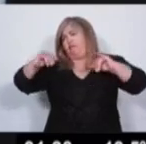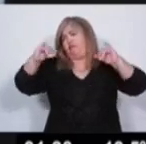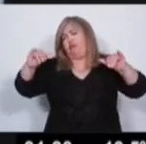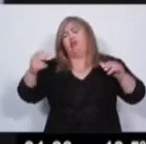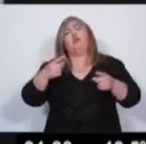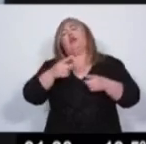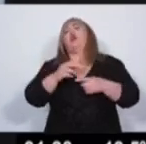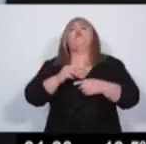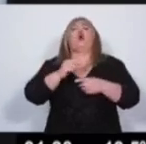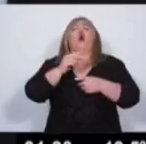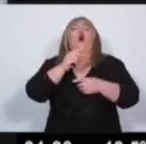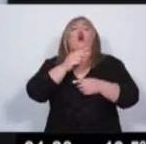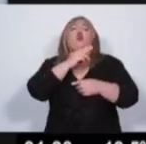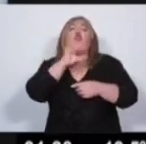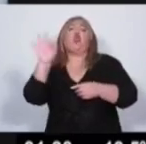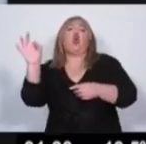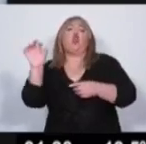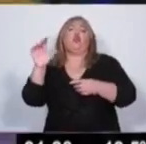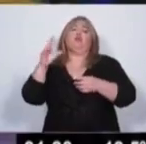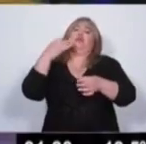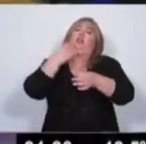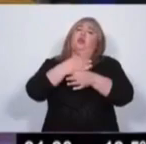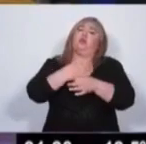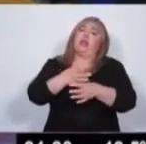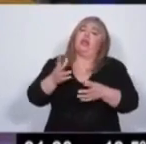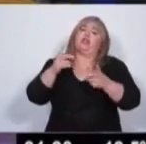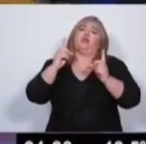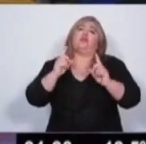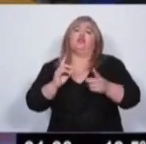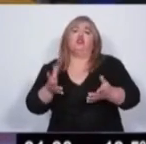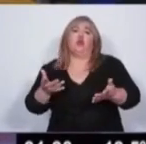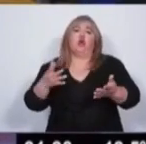rol docente y directivo a través de la remuneración